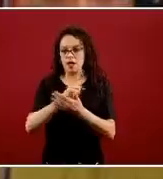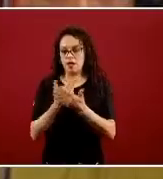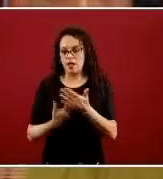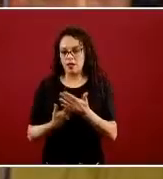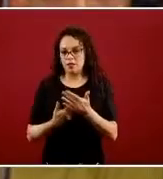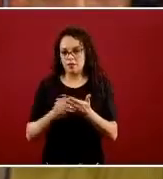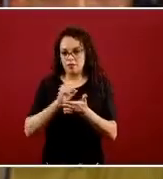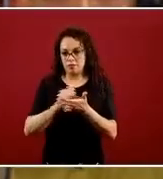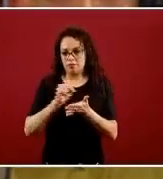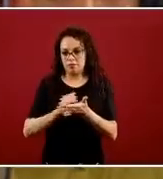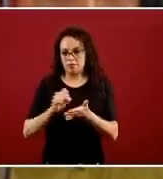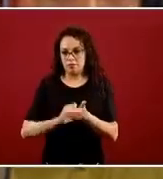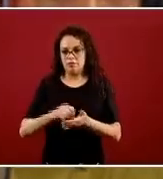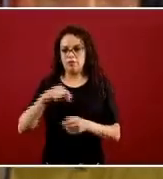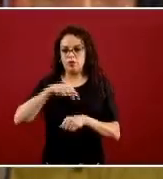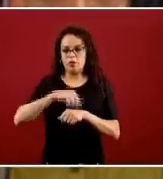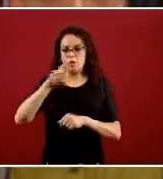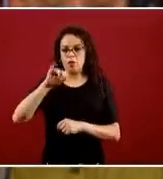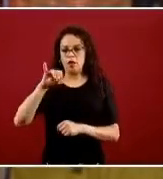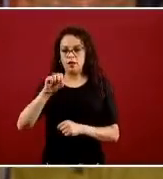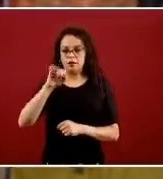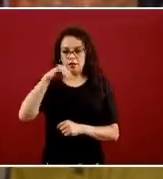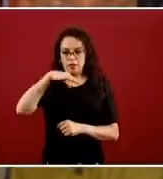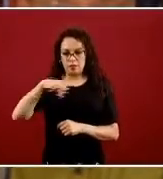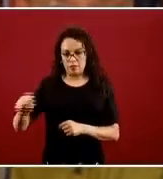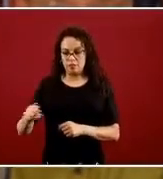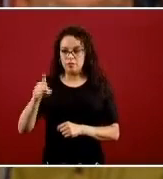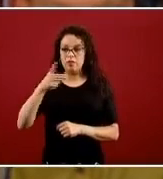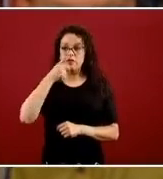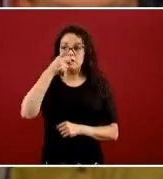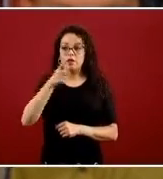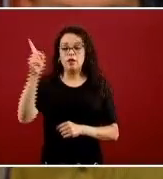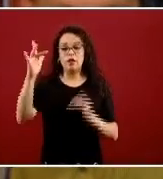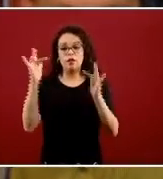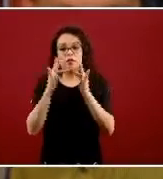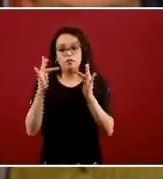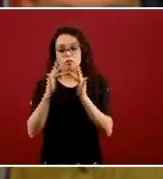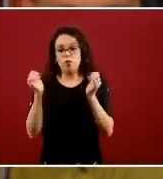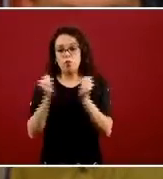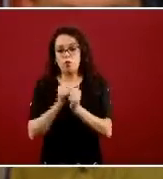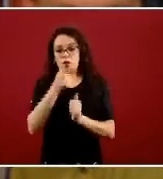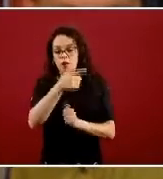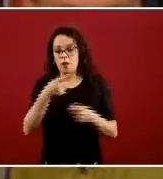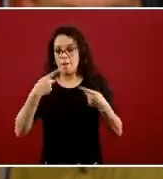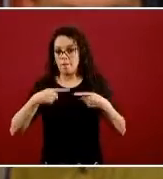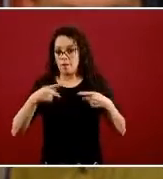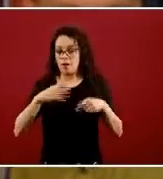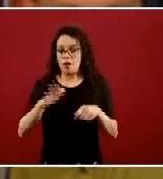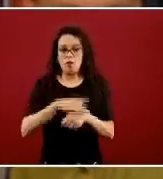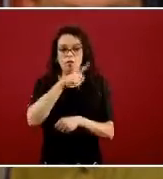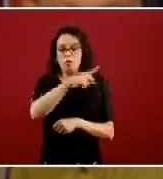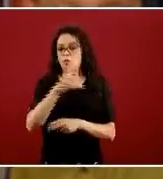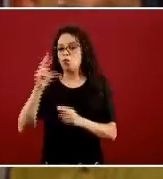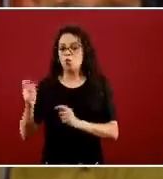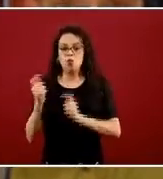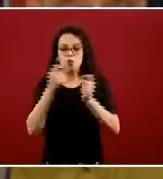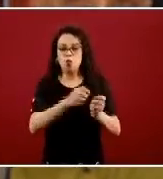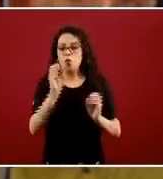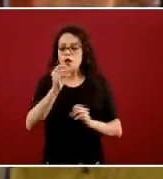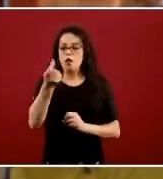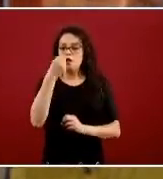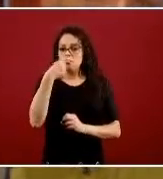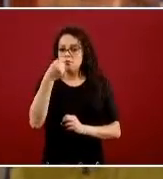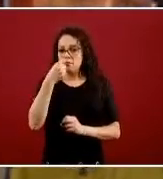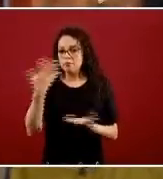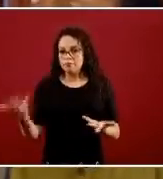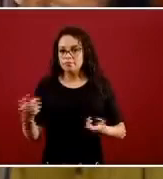que me dijo que si pondría en contacto con la persona porque no se las ha entregado el medicamento, porque ha tenido bastante batalla, sobre todo por